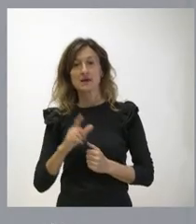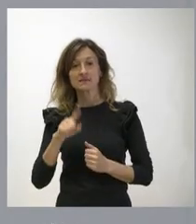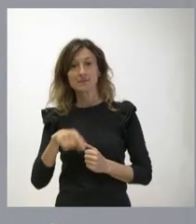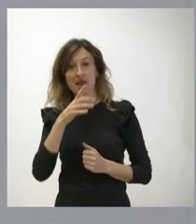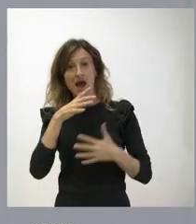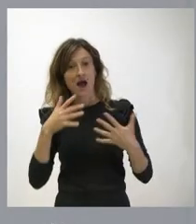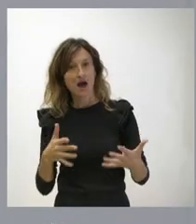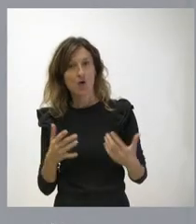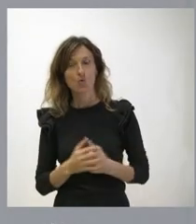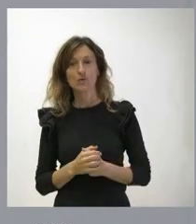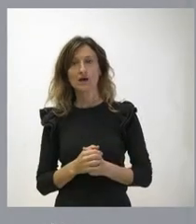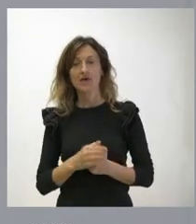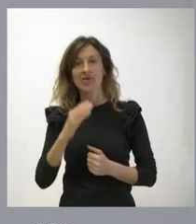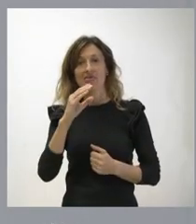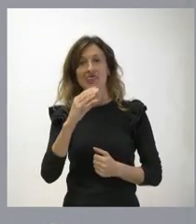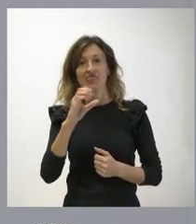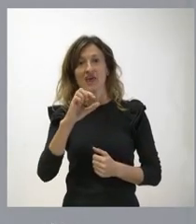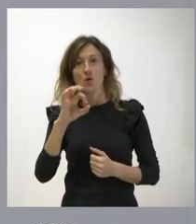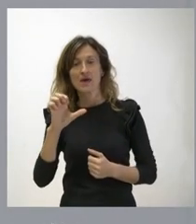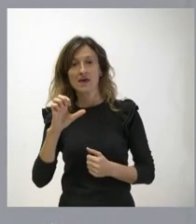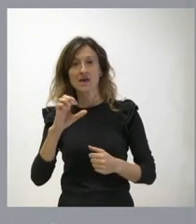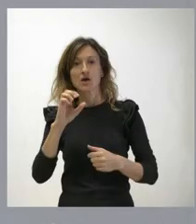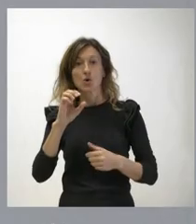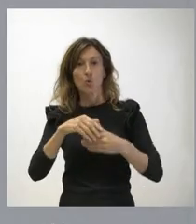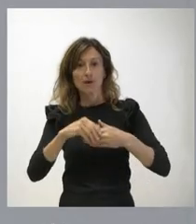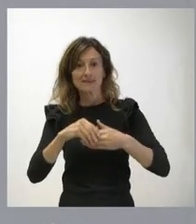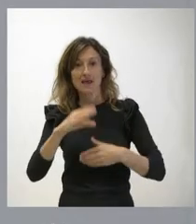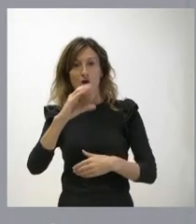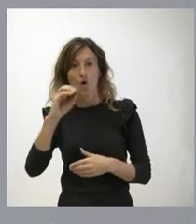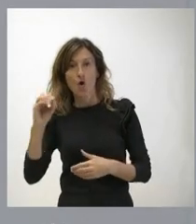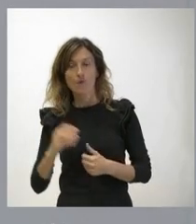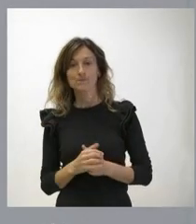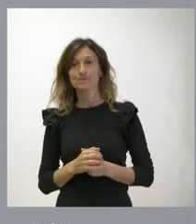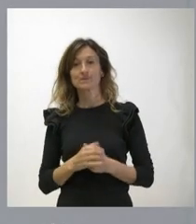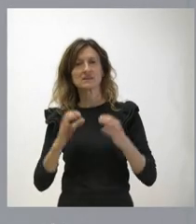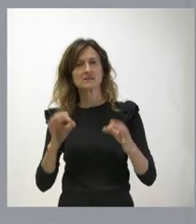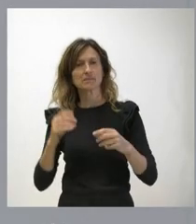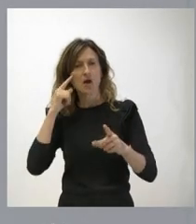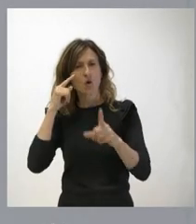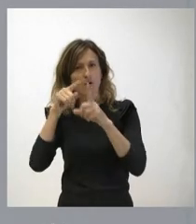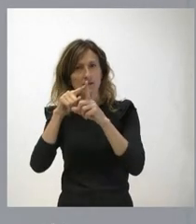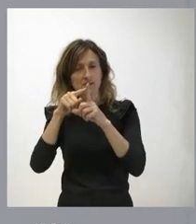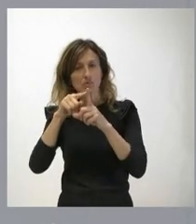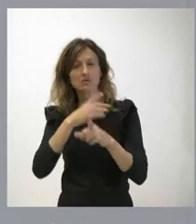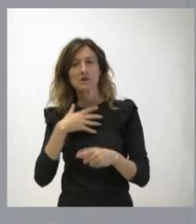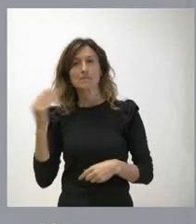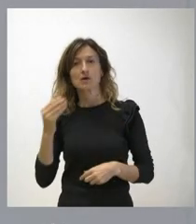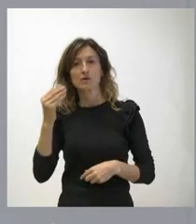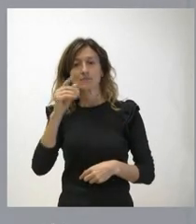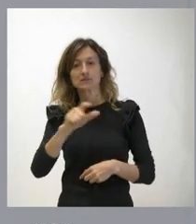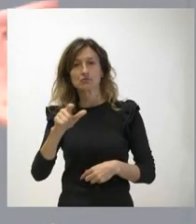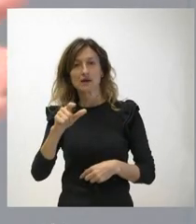tanto con co Castilla León ugt y comisiones obreras siempre con un objetivo básico que es mejorar la vida de la